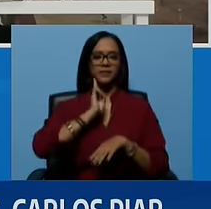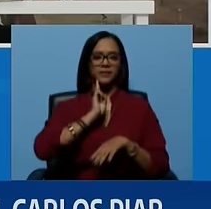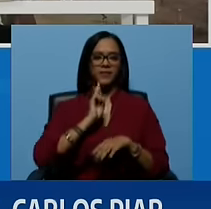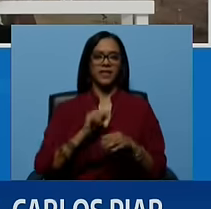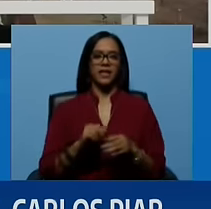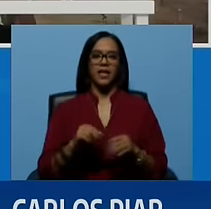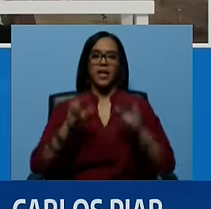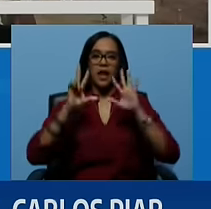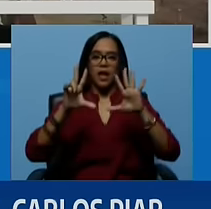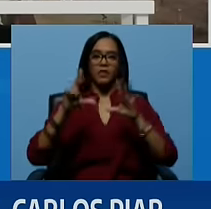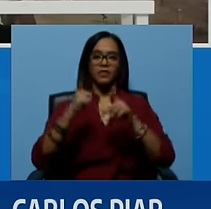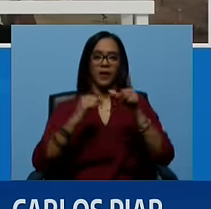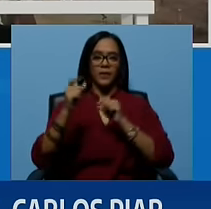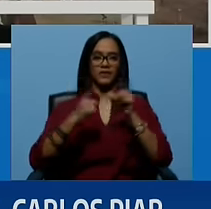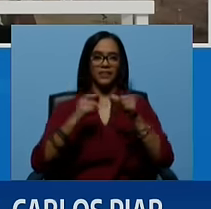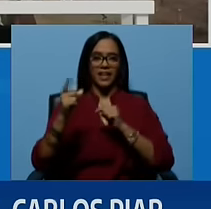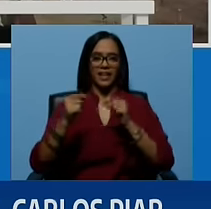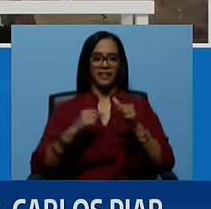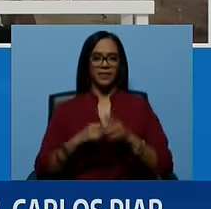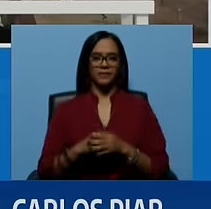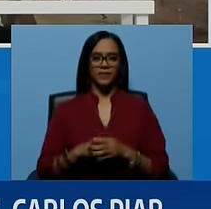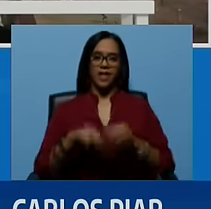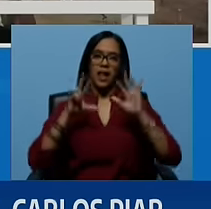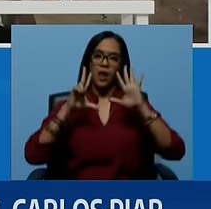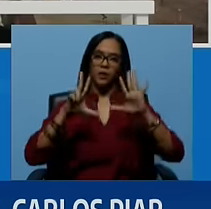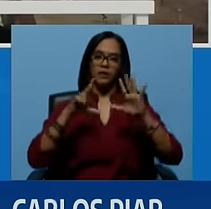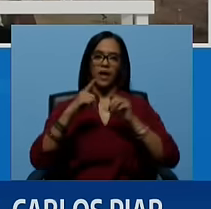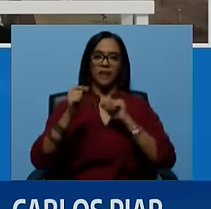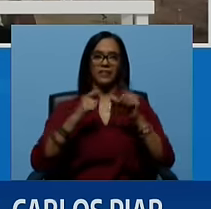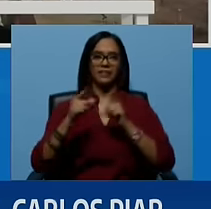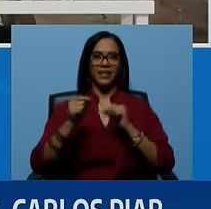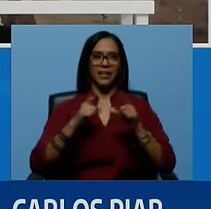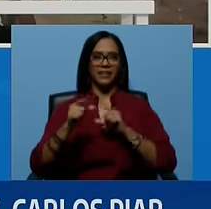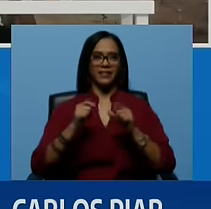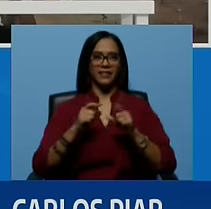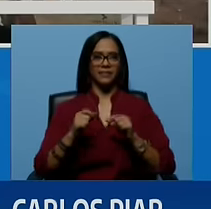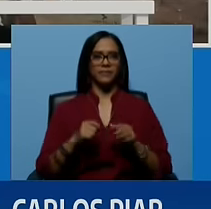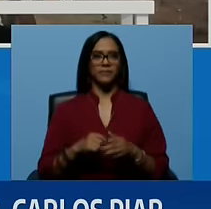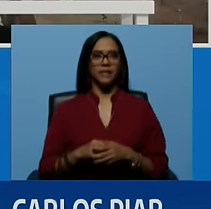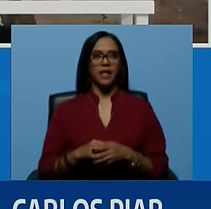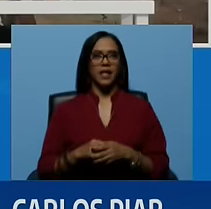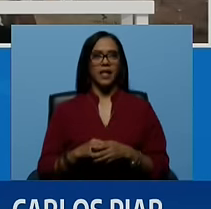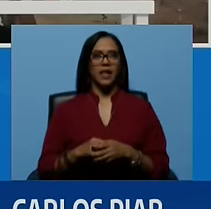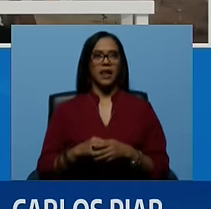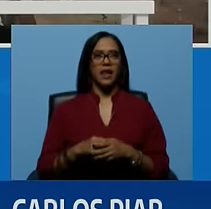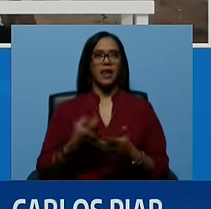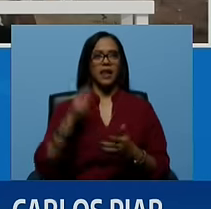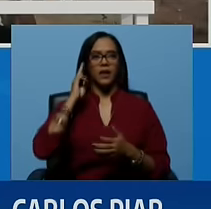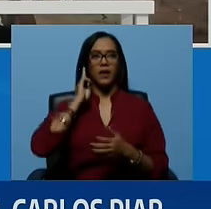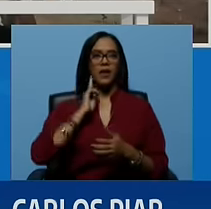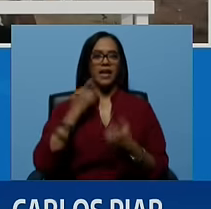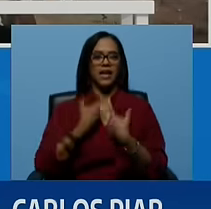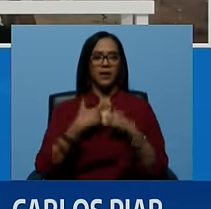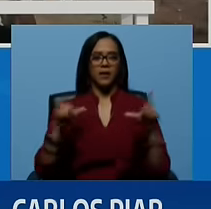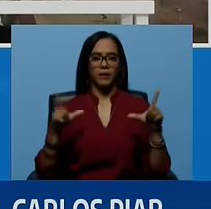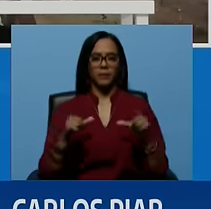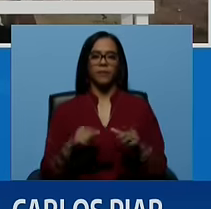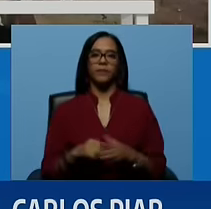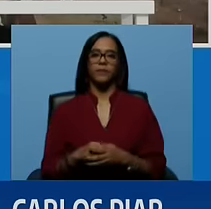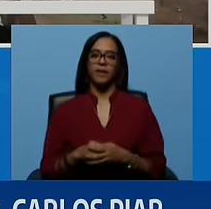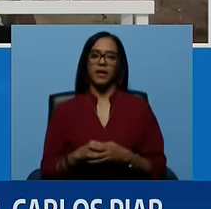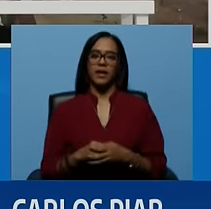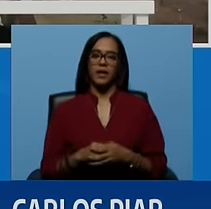octava estrella la octava estrella la guayana libre decretada por el